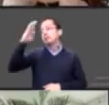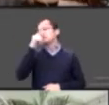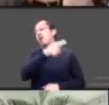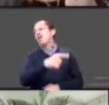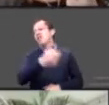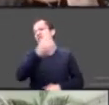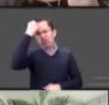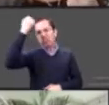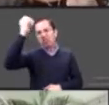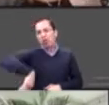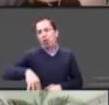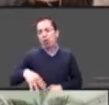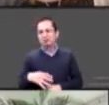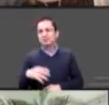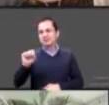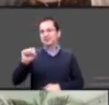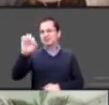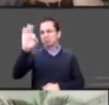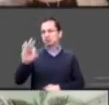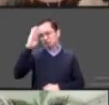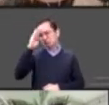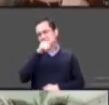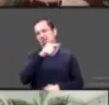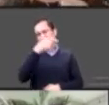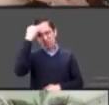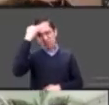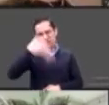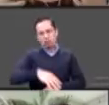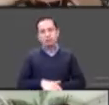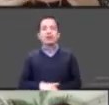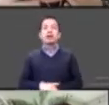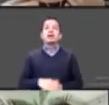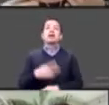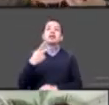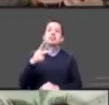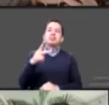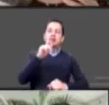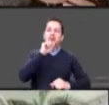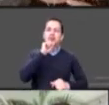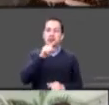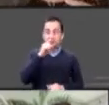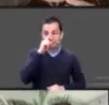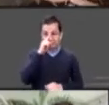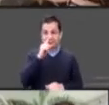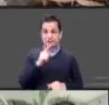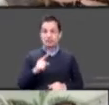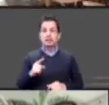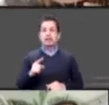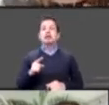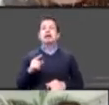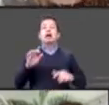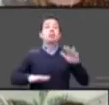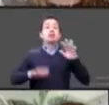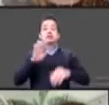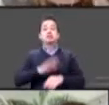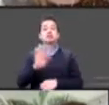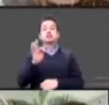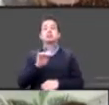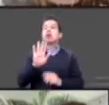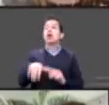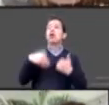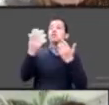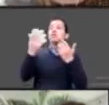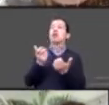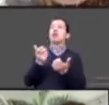también se justifica que si ven, y esto fue una encuesta que se habla en AIS, que si los veías en la esquina podías llamar